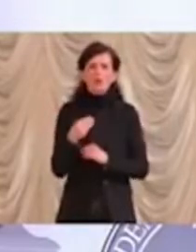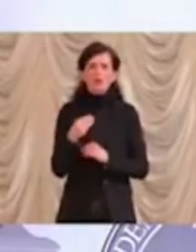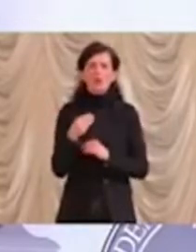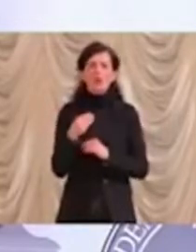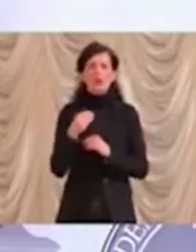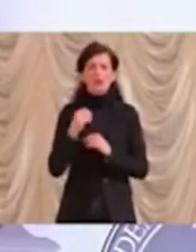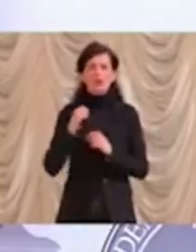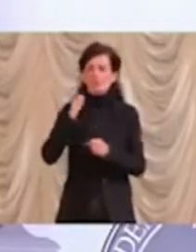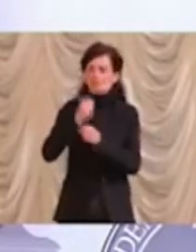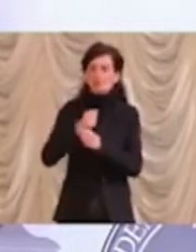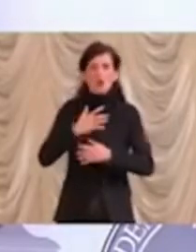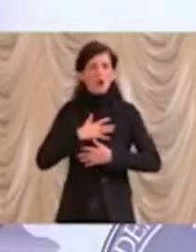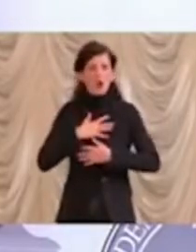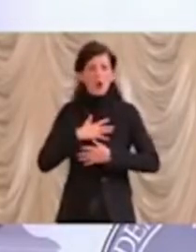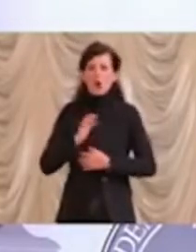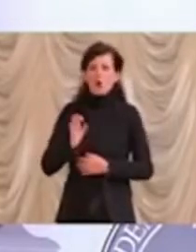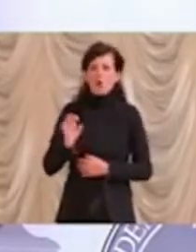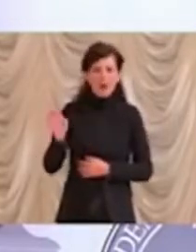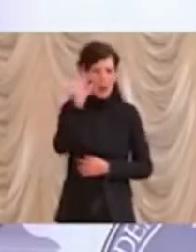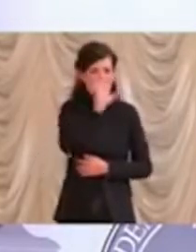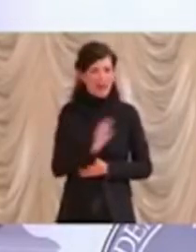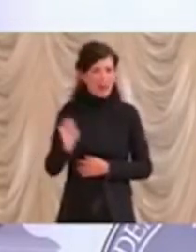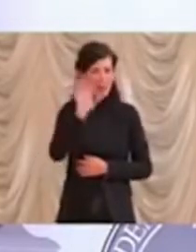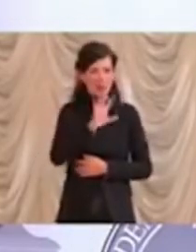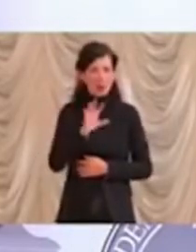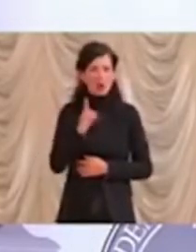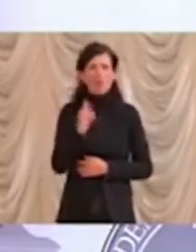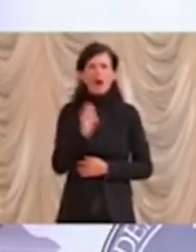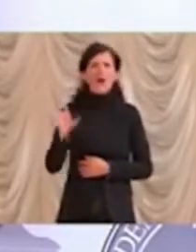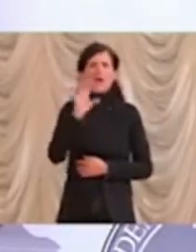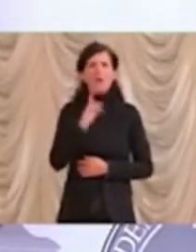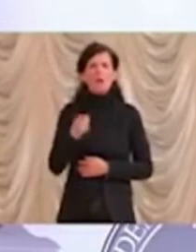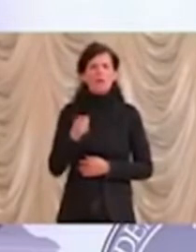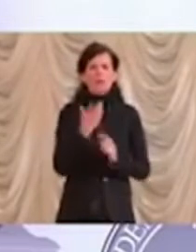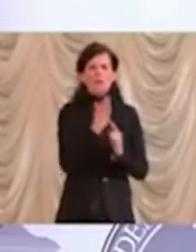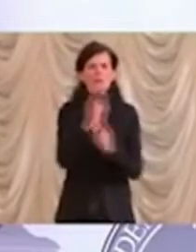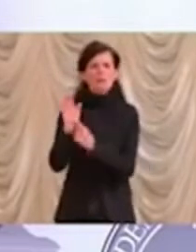Europa tiene que demostrar si está lista para la llamada de la historia.